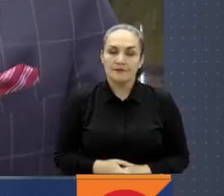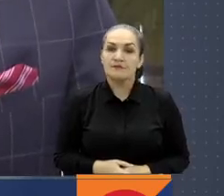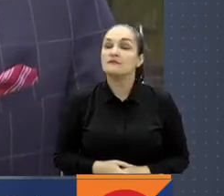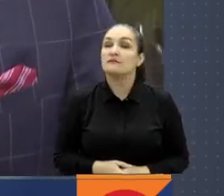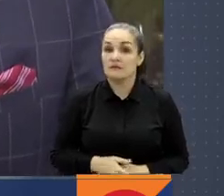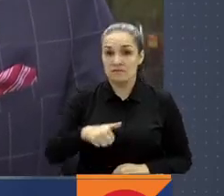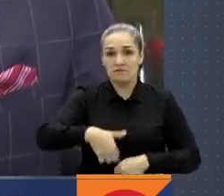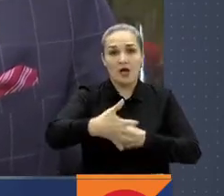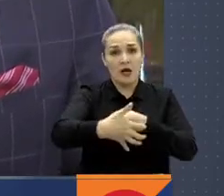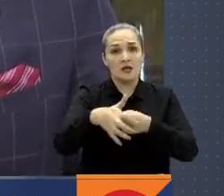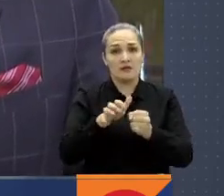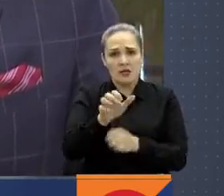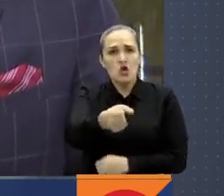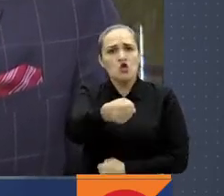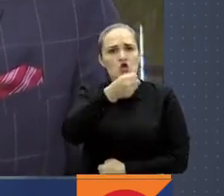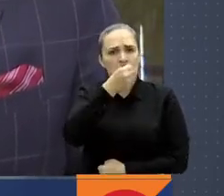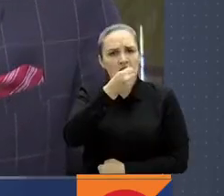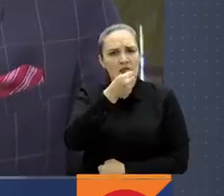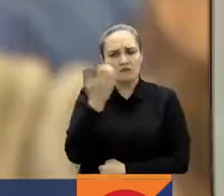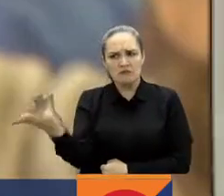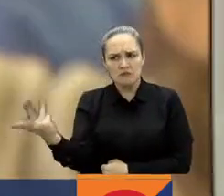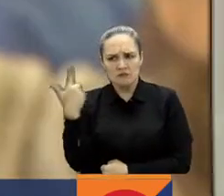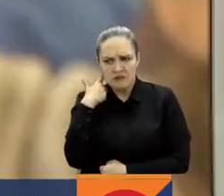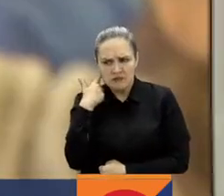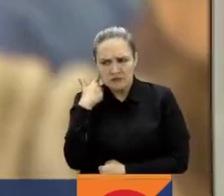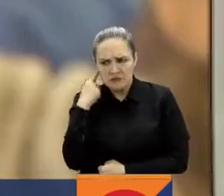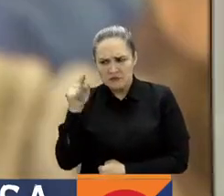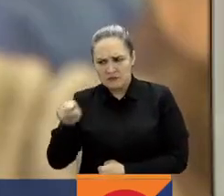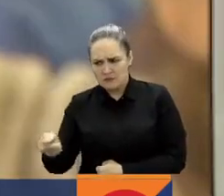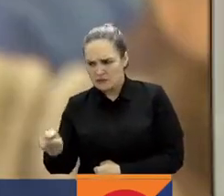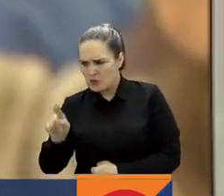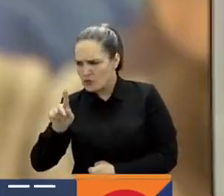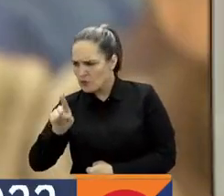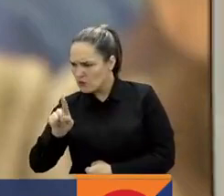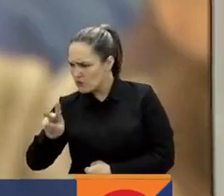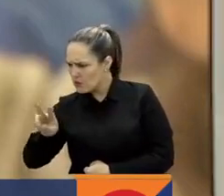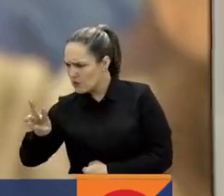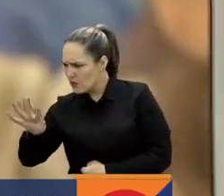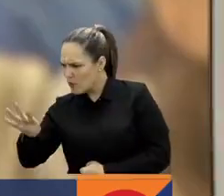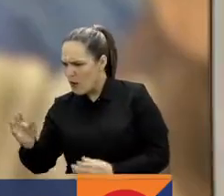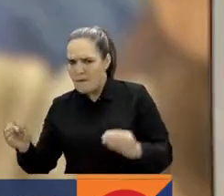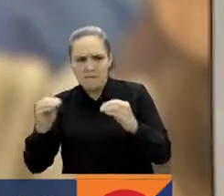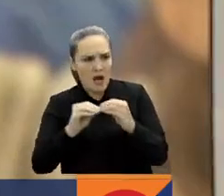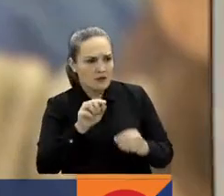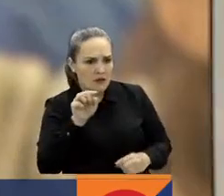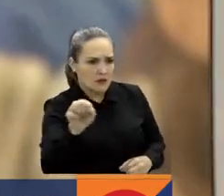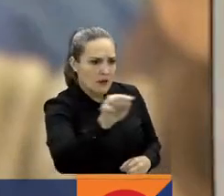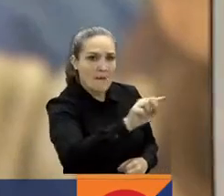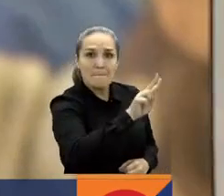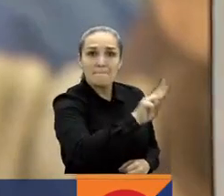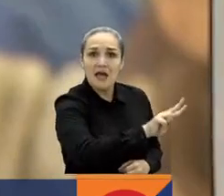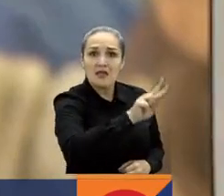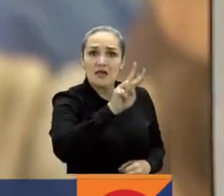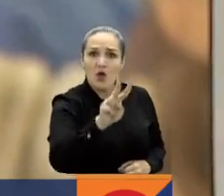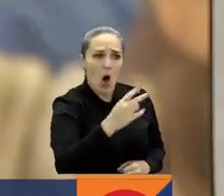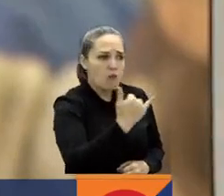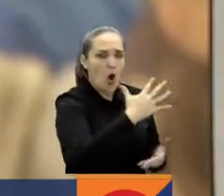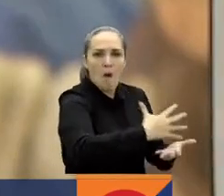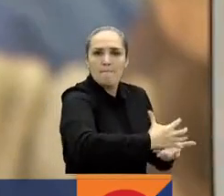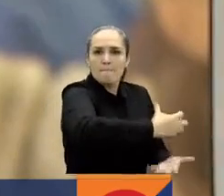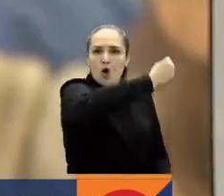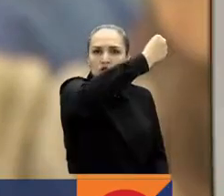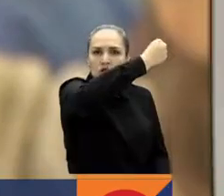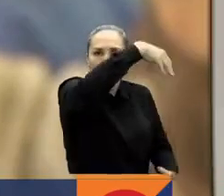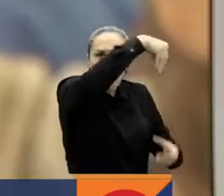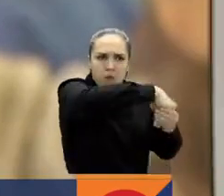Pues en RTBC Noticias le hemos hecho seguimiento a los crímenes de tortura y a los 22 víctimas que han quedado embolsadas. Veamos la